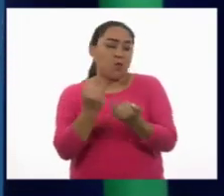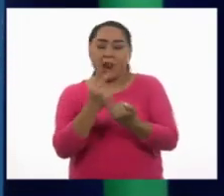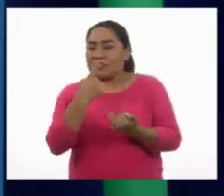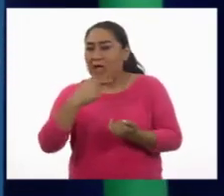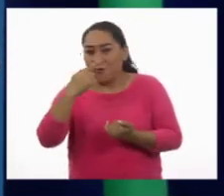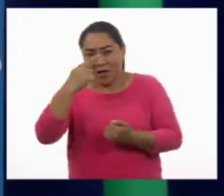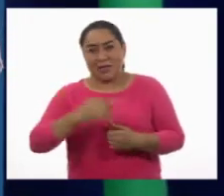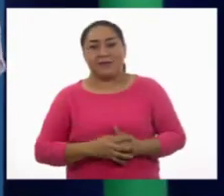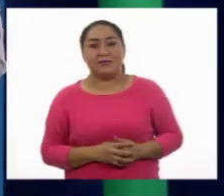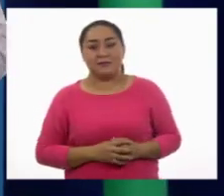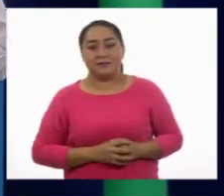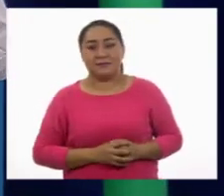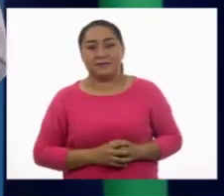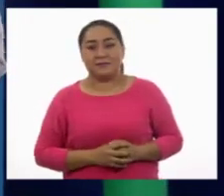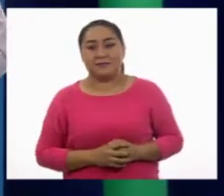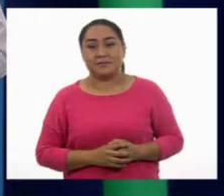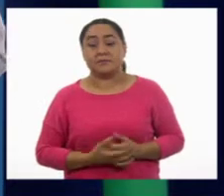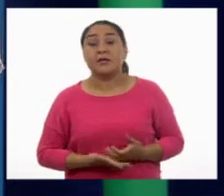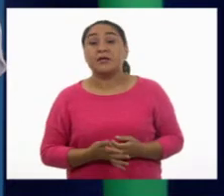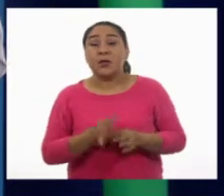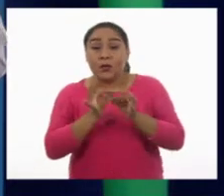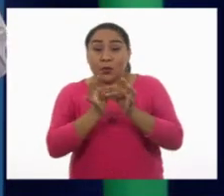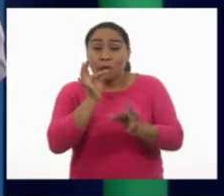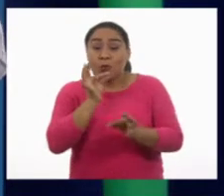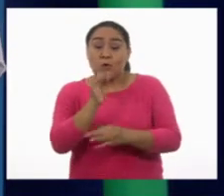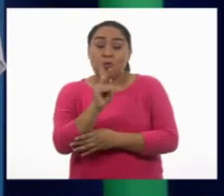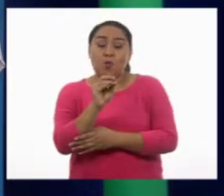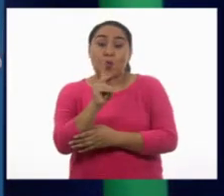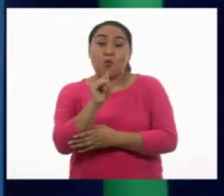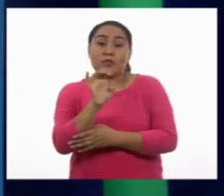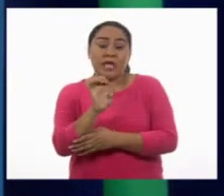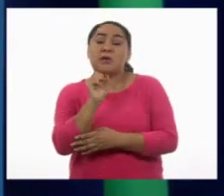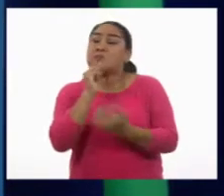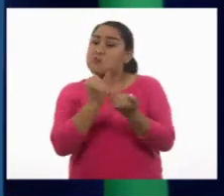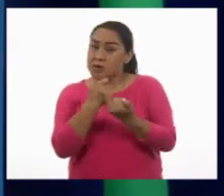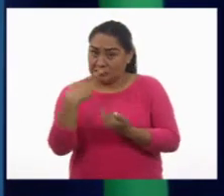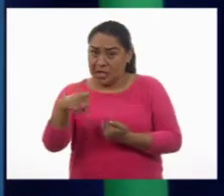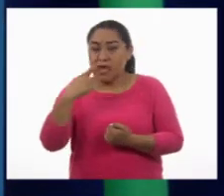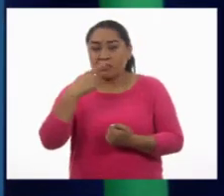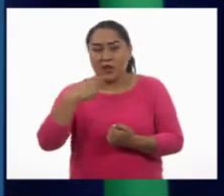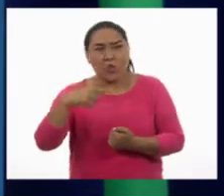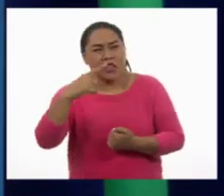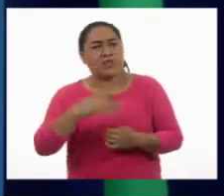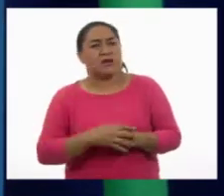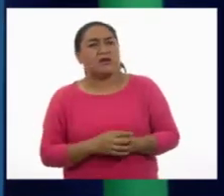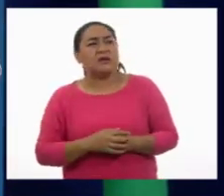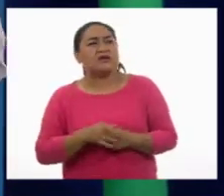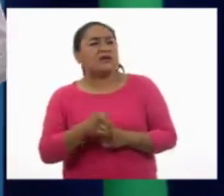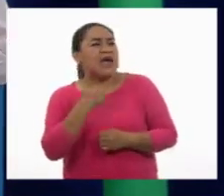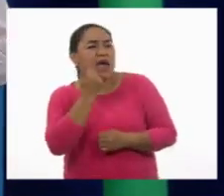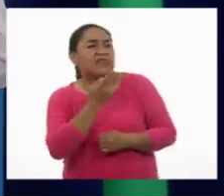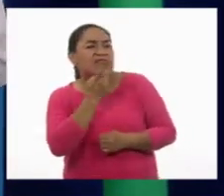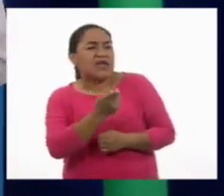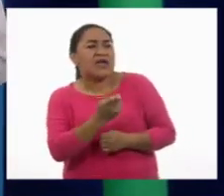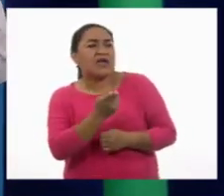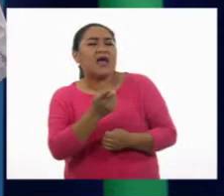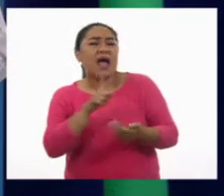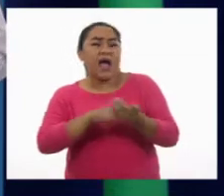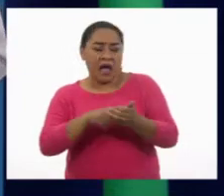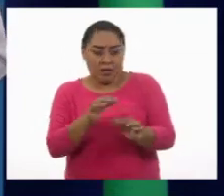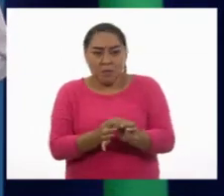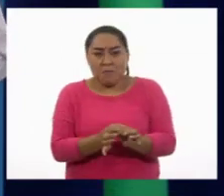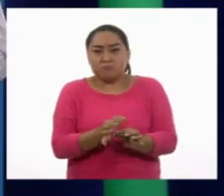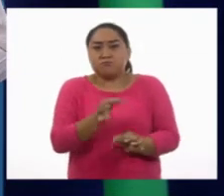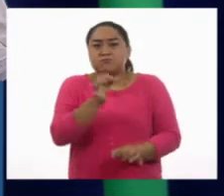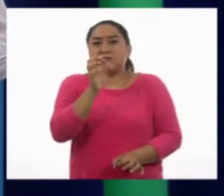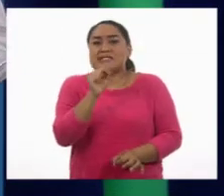quema. Popote de náhuatl, popotli, que se refiere al tallo seco y hueco de las